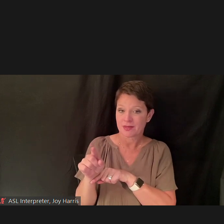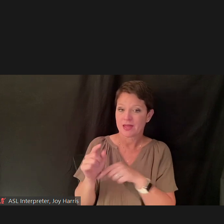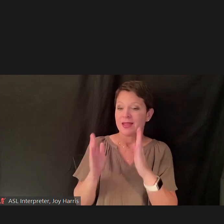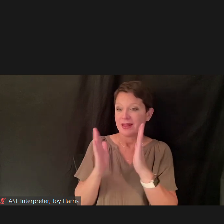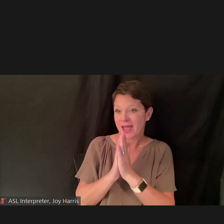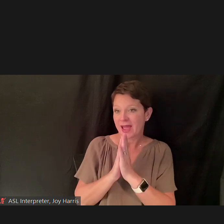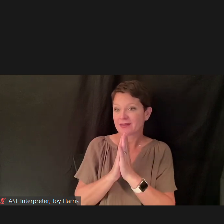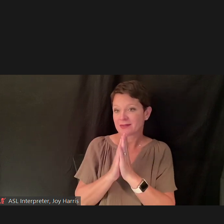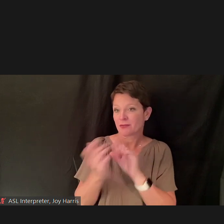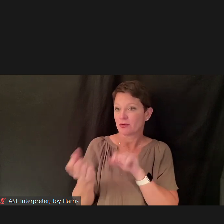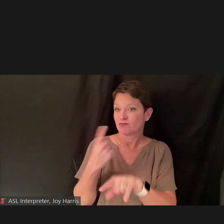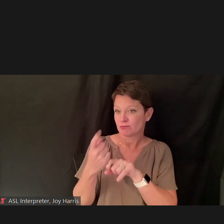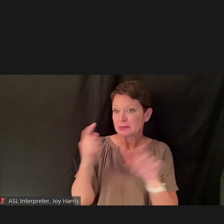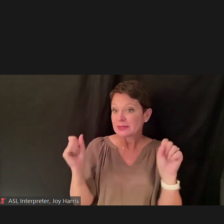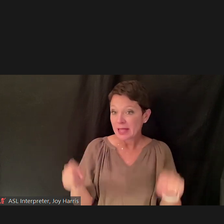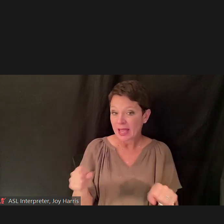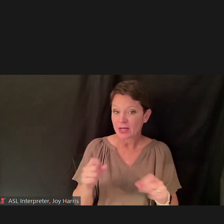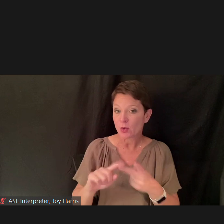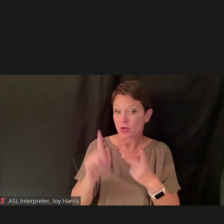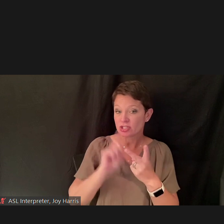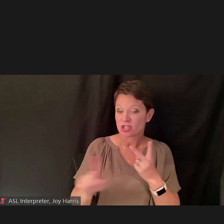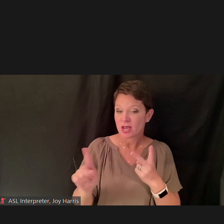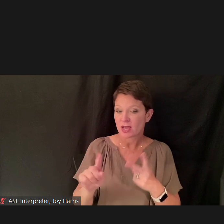de texto